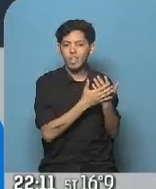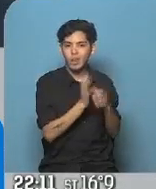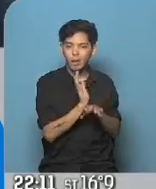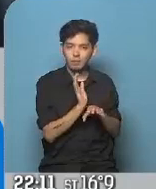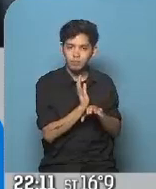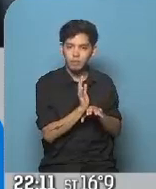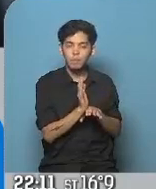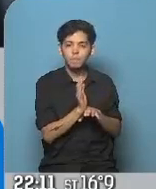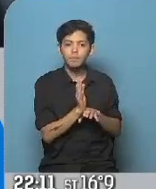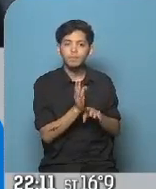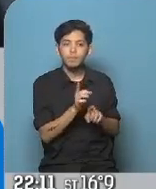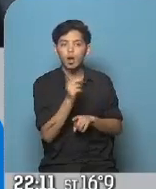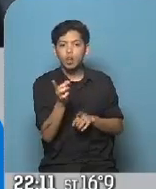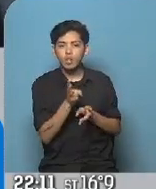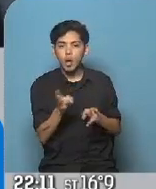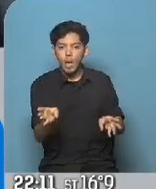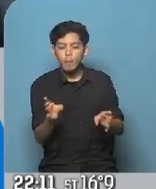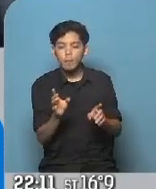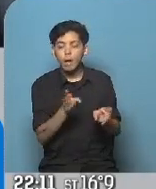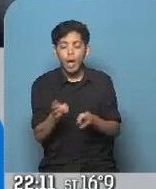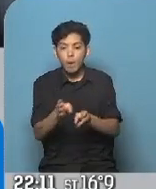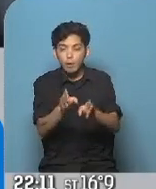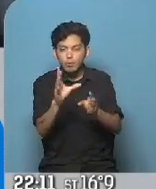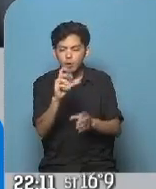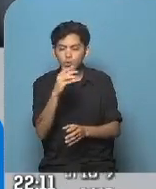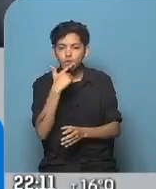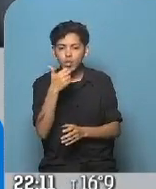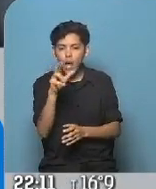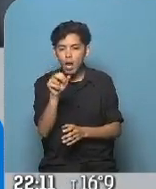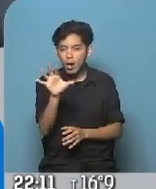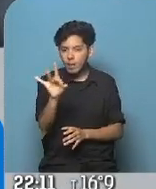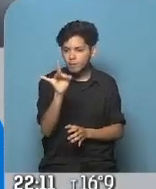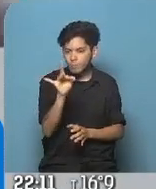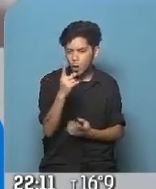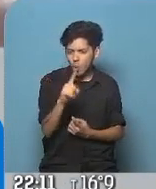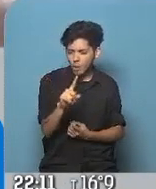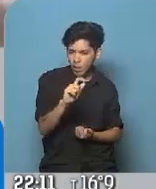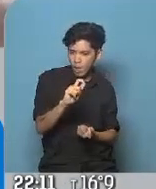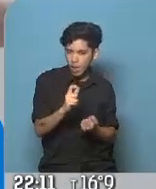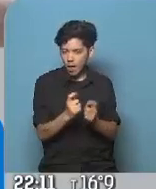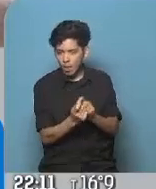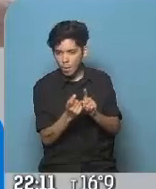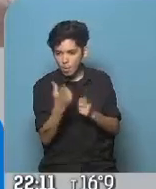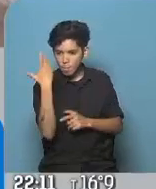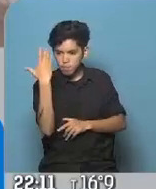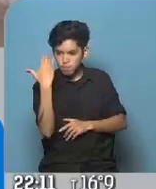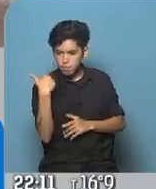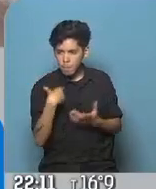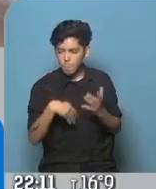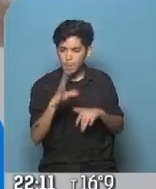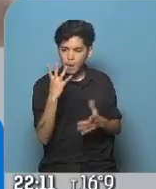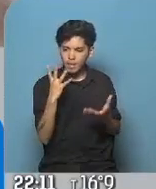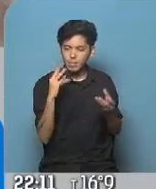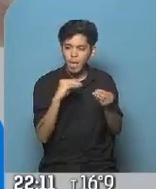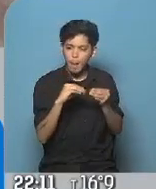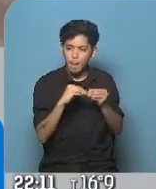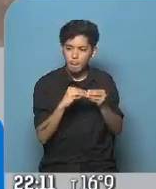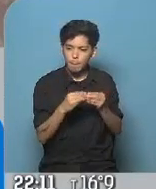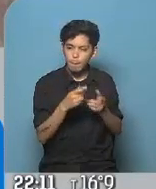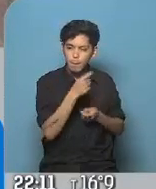alternativa se fue quedando con Bolsonaro a la vez que Bolsonaro fue cambiando en discurso, haciéndolo más amigable para el establishment. En esto tuvo mucho que